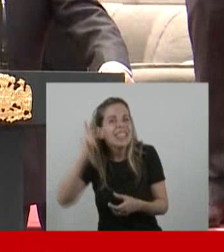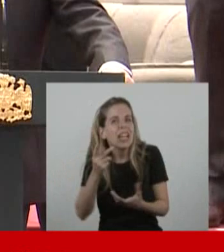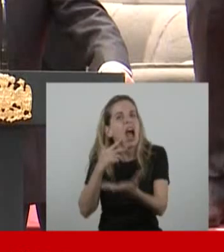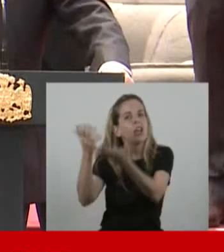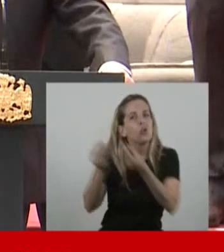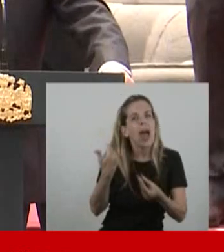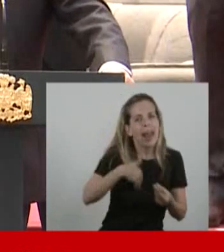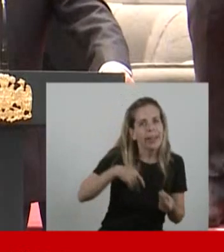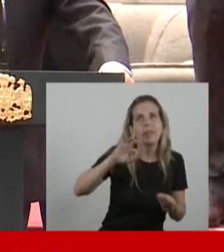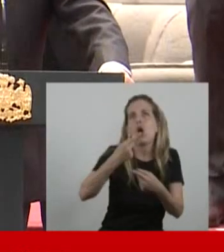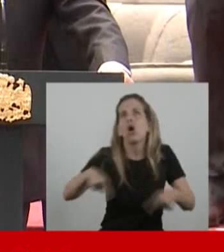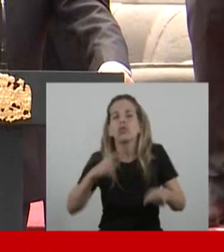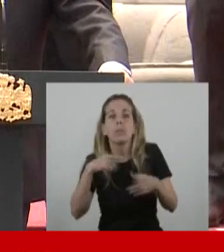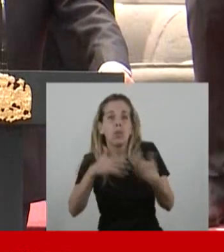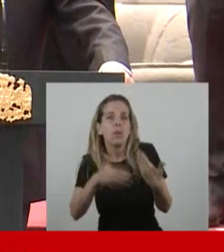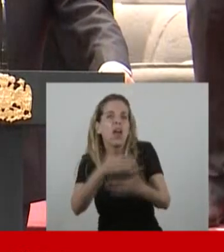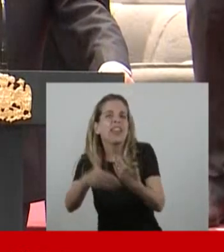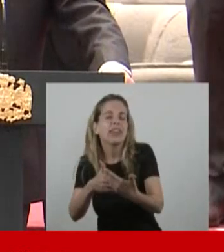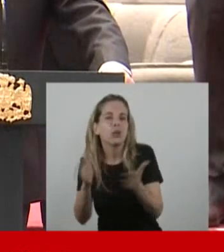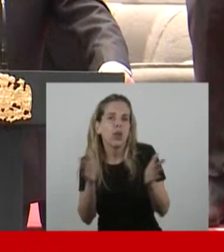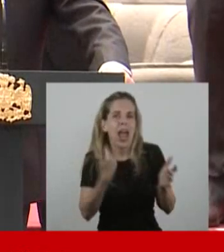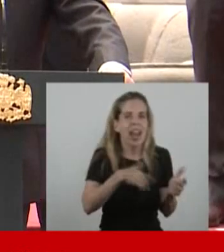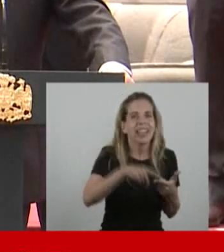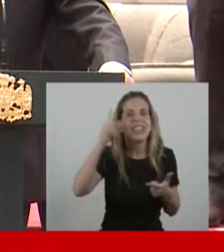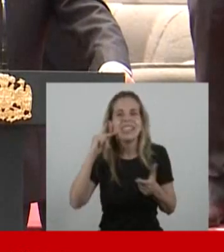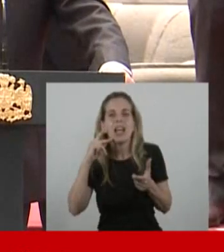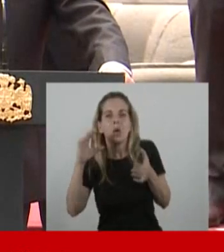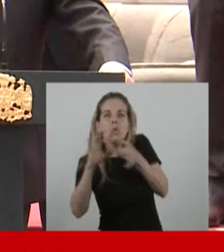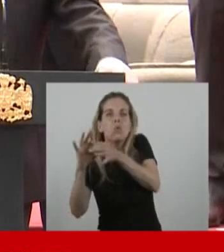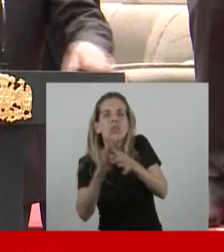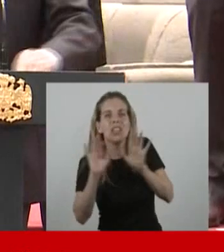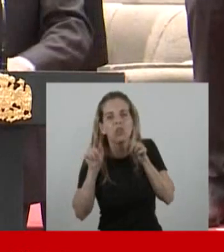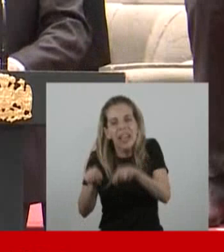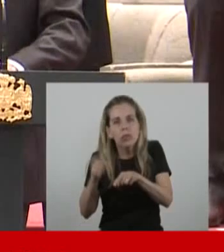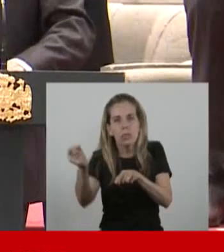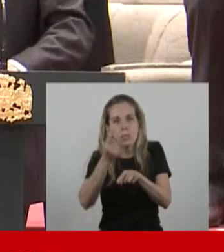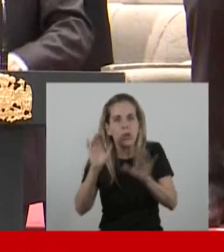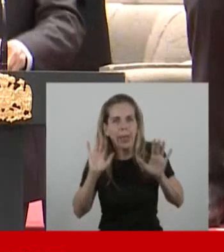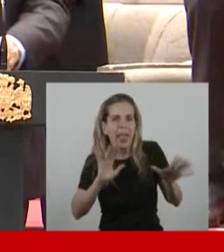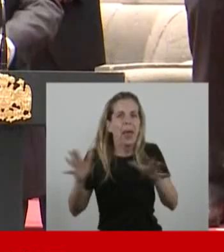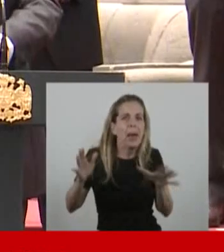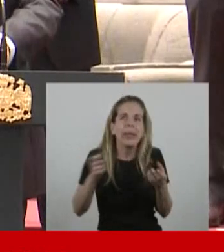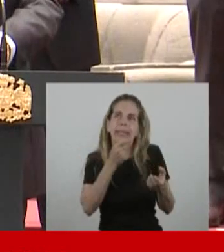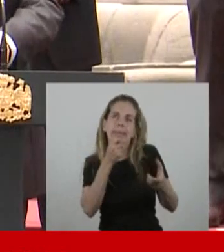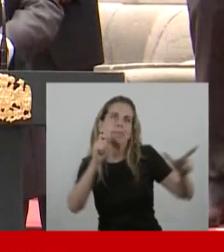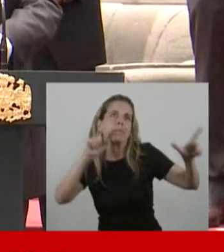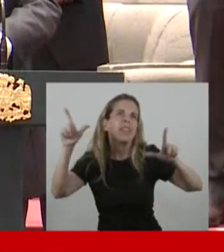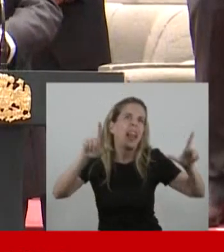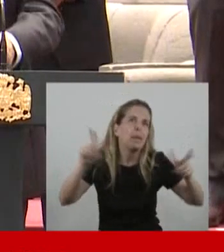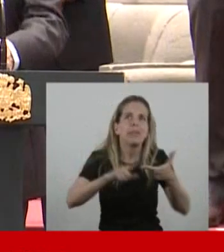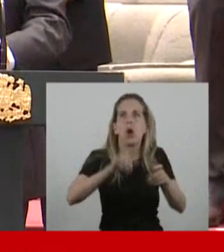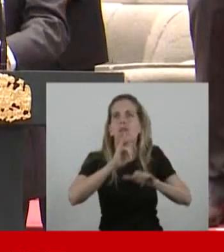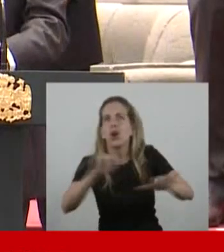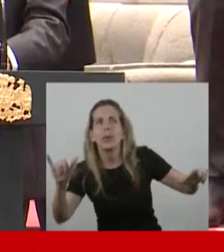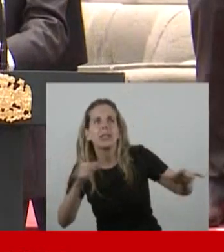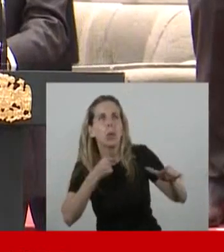hacer juntos. Y yo creo que eso es lo más importante, ¿no? A veces los medios se esmeran por ver cuáles son